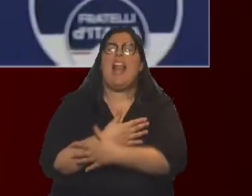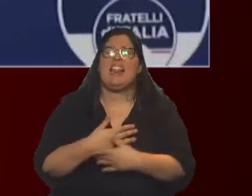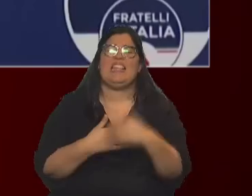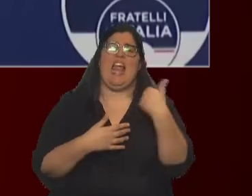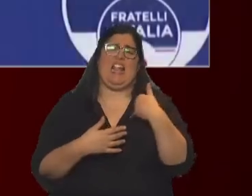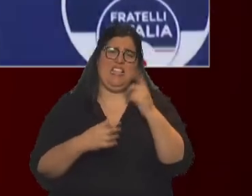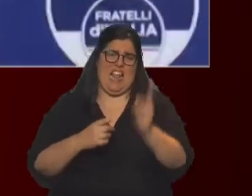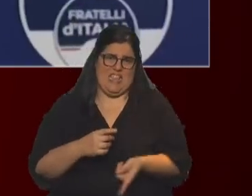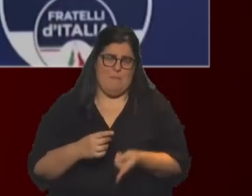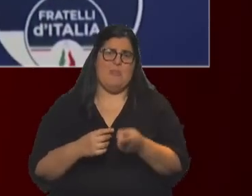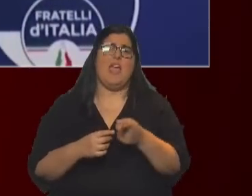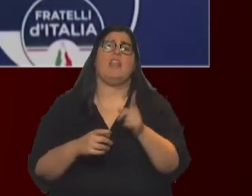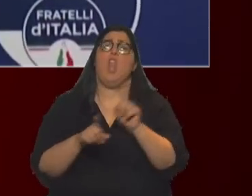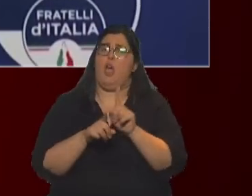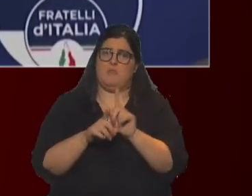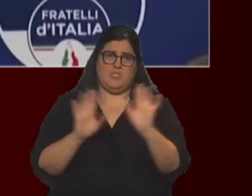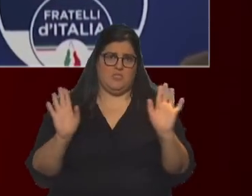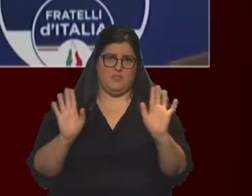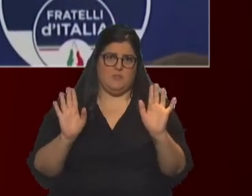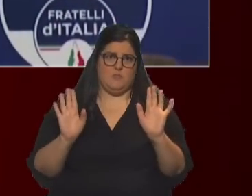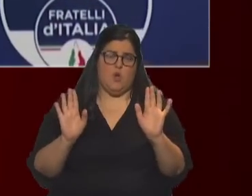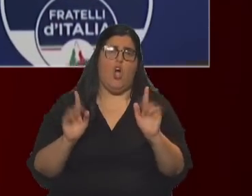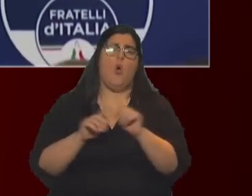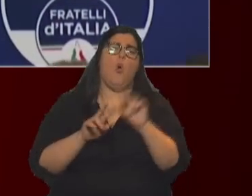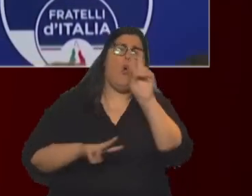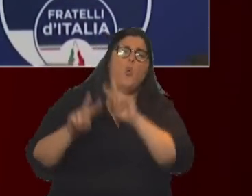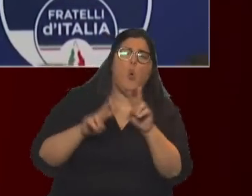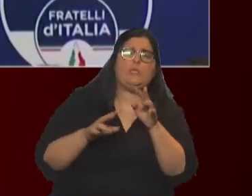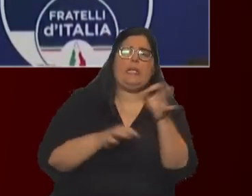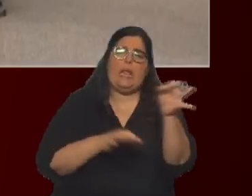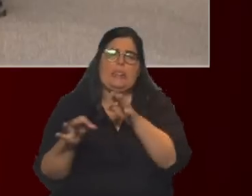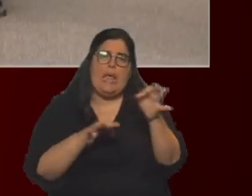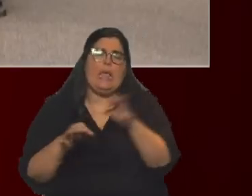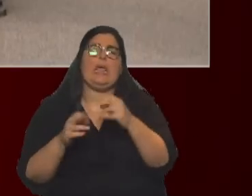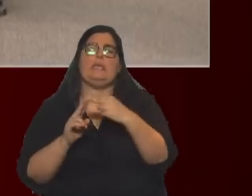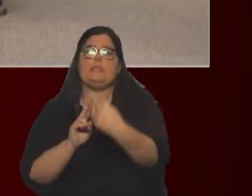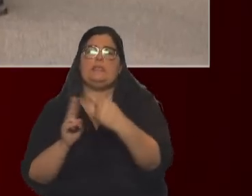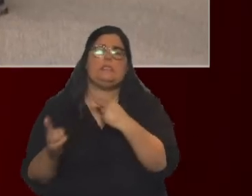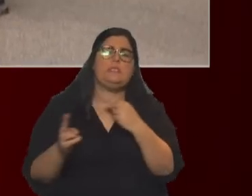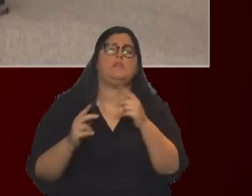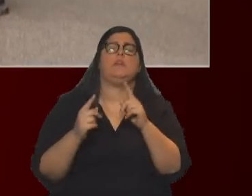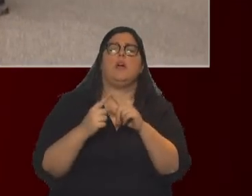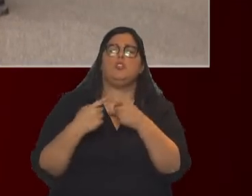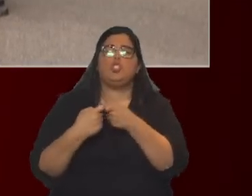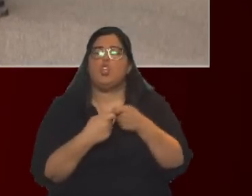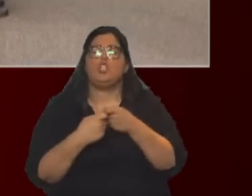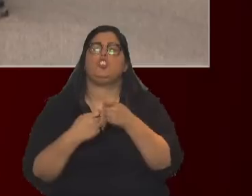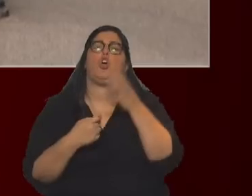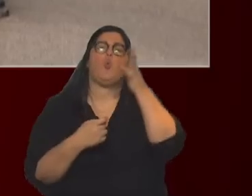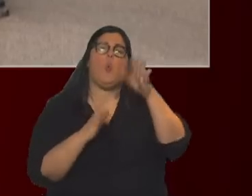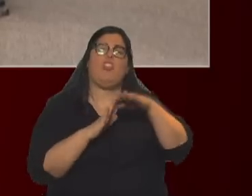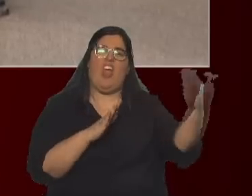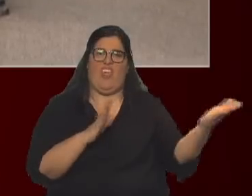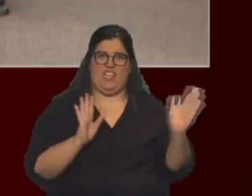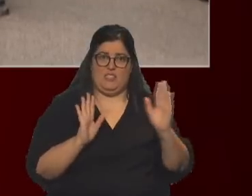Argentina, están haciendo lo mismo. Por abajo, por arriba, están tendiendo puentes con la ultraderecha, y miren lo que acaba de pasar.